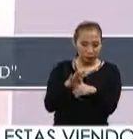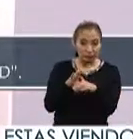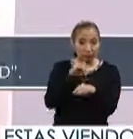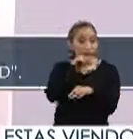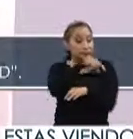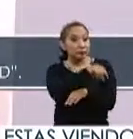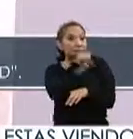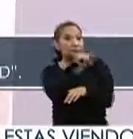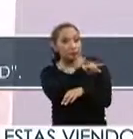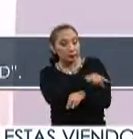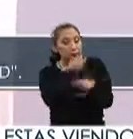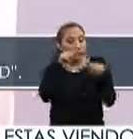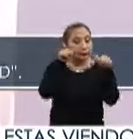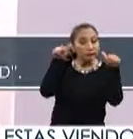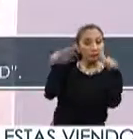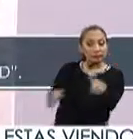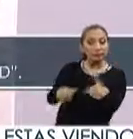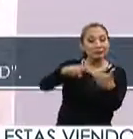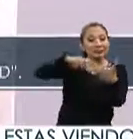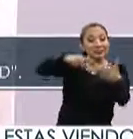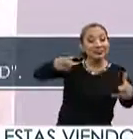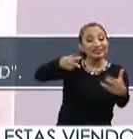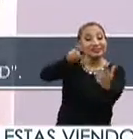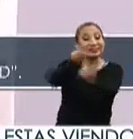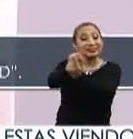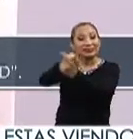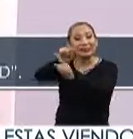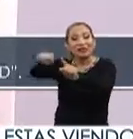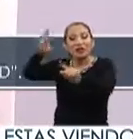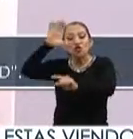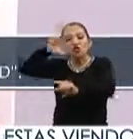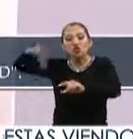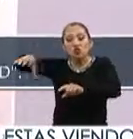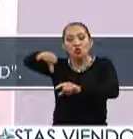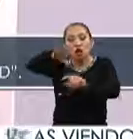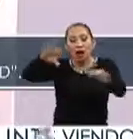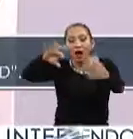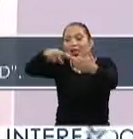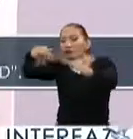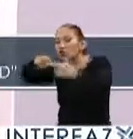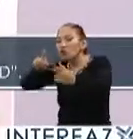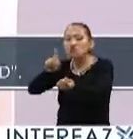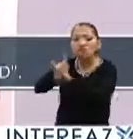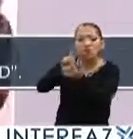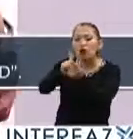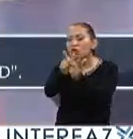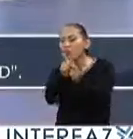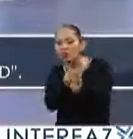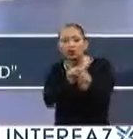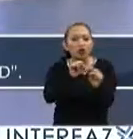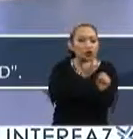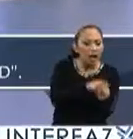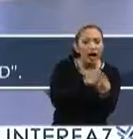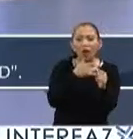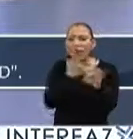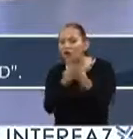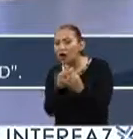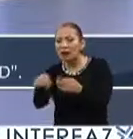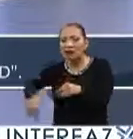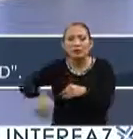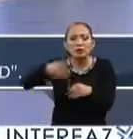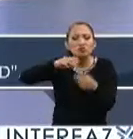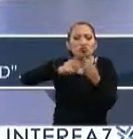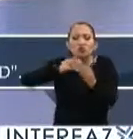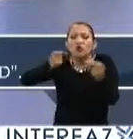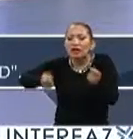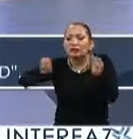sino que atiende a la relación entre esas distintas culturas y que esas culturas, grupos sociales, formas de estar en el mundo,